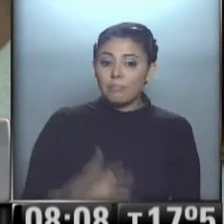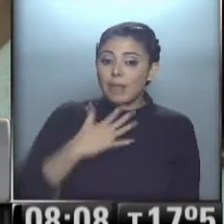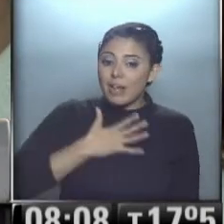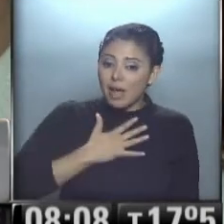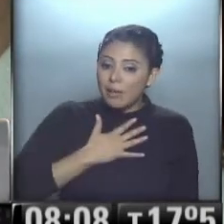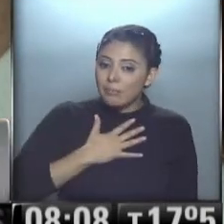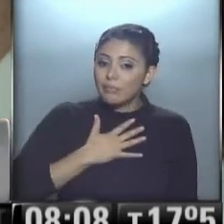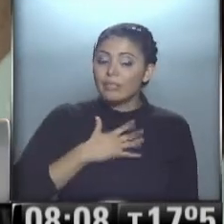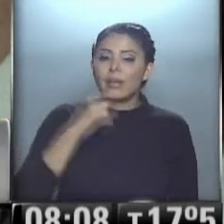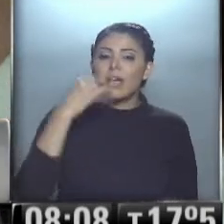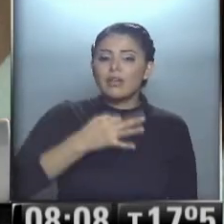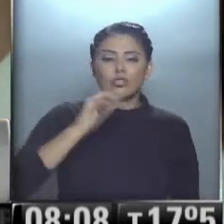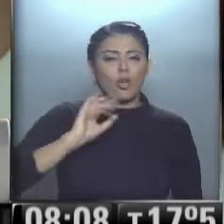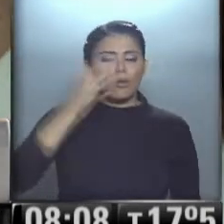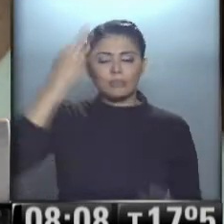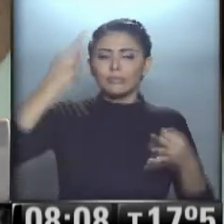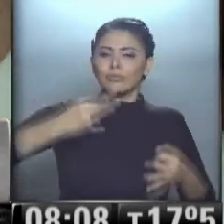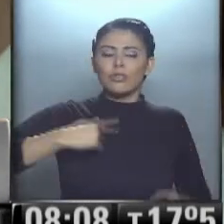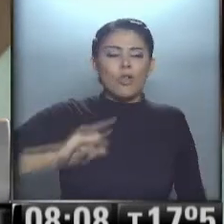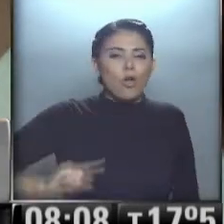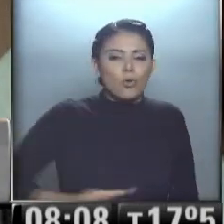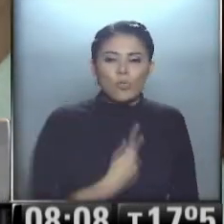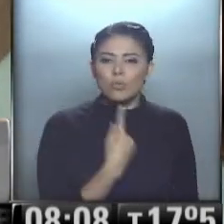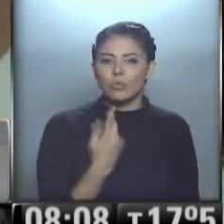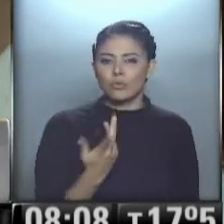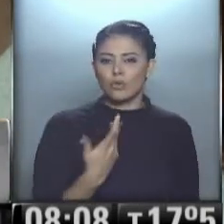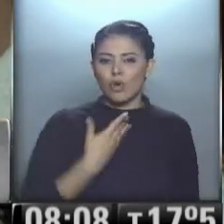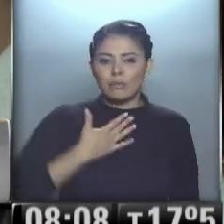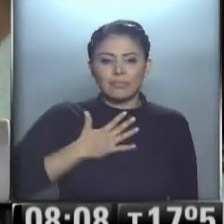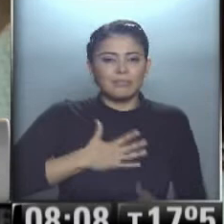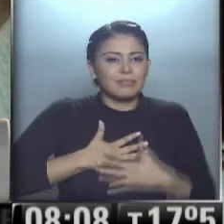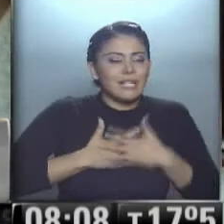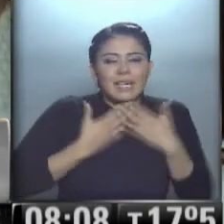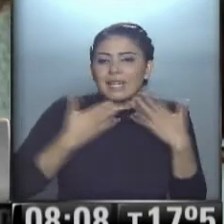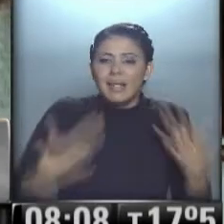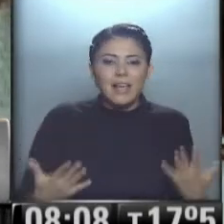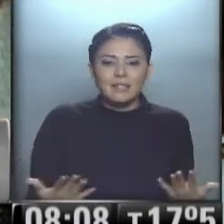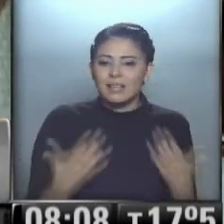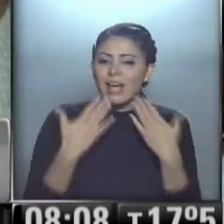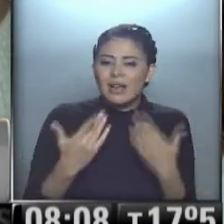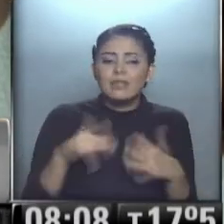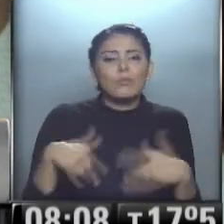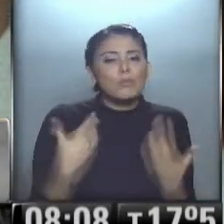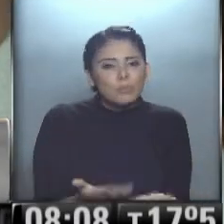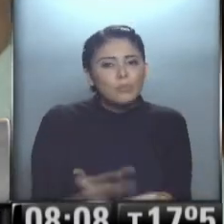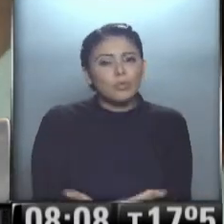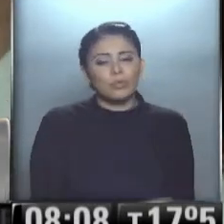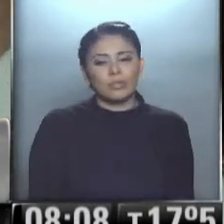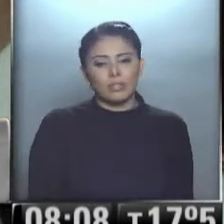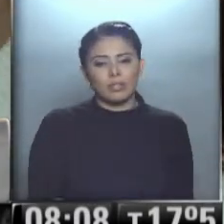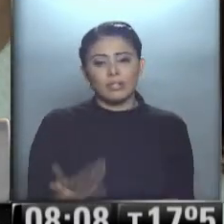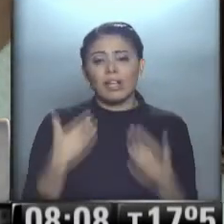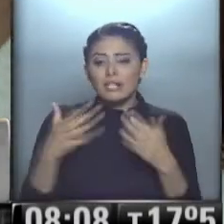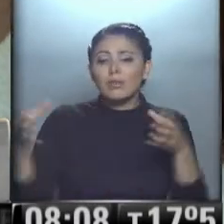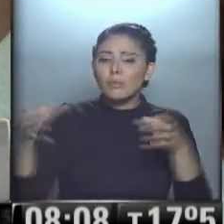es un último honor me llena de orgullo estoy sumamente agradecida por esta posibilidad a mi